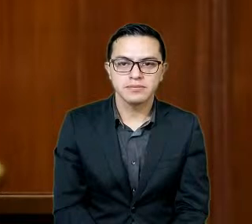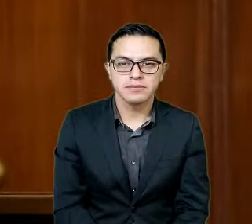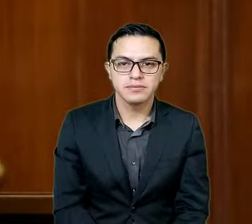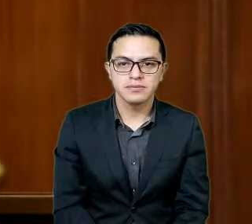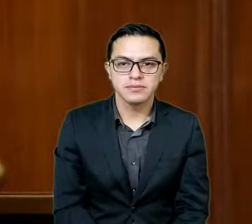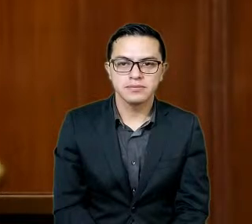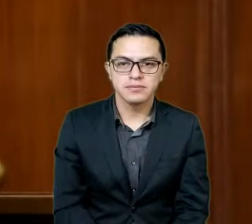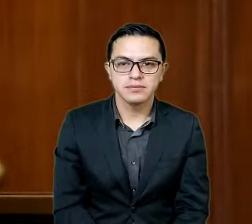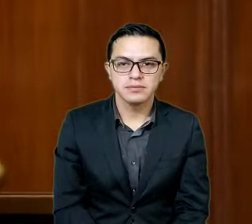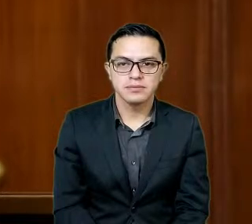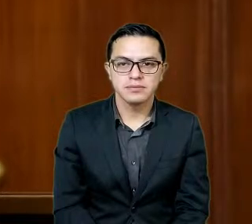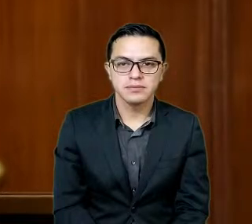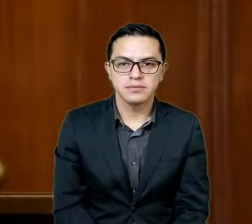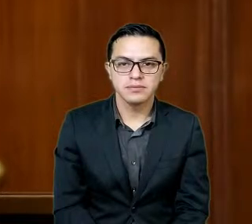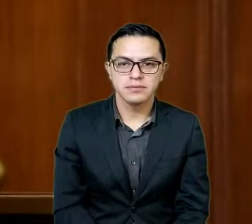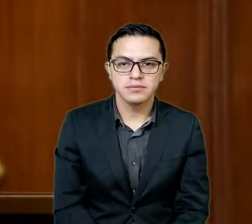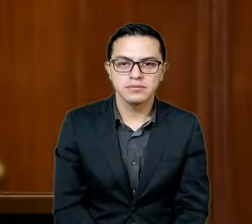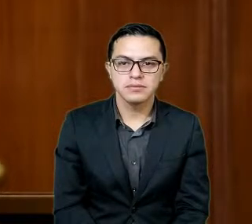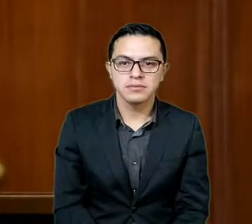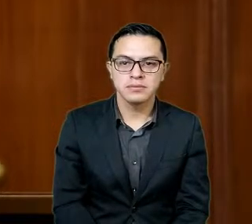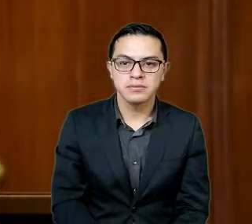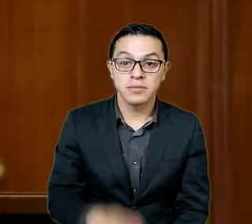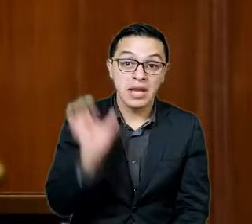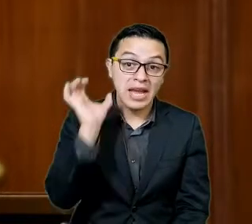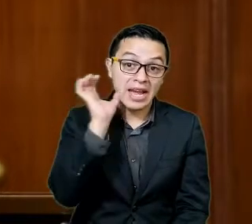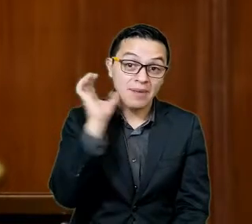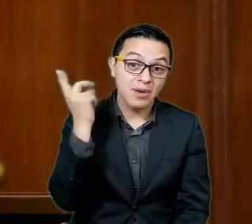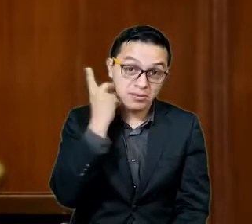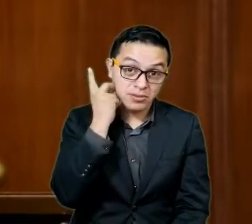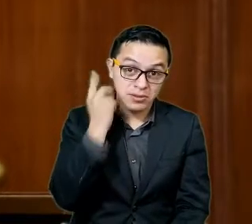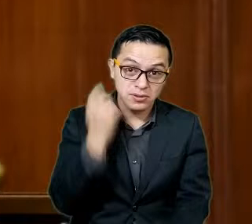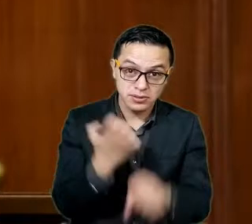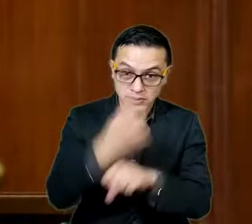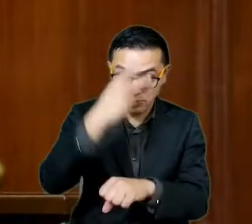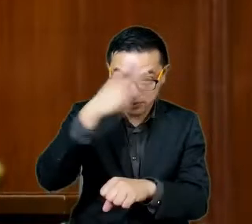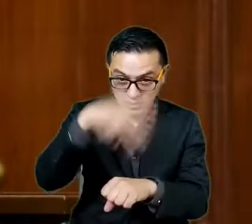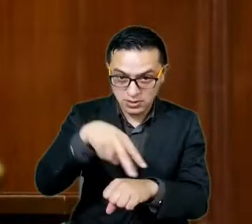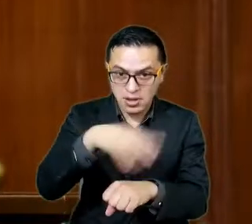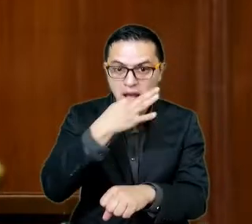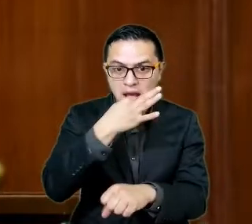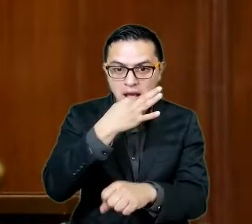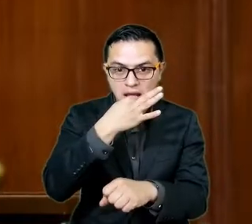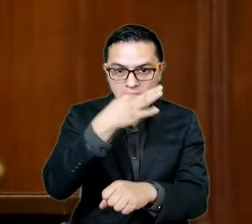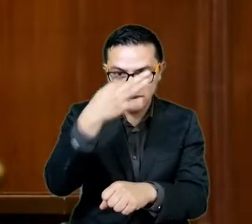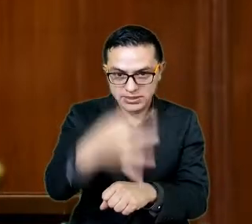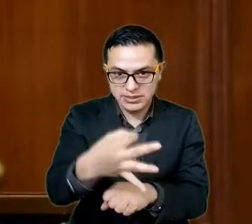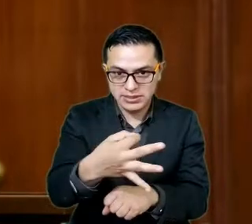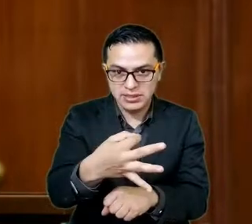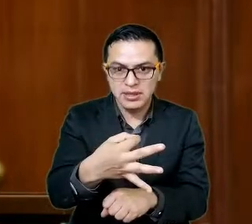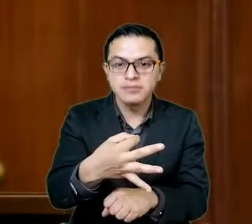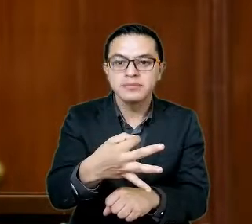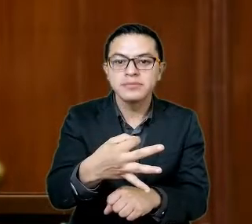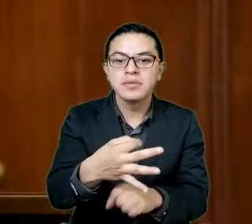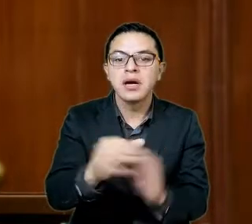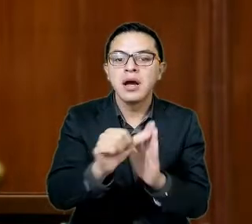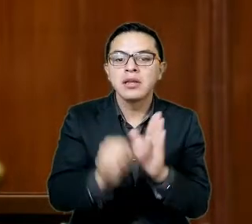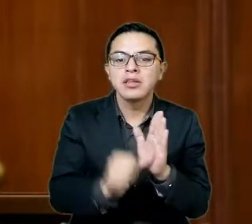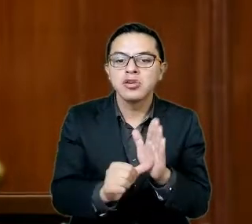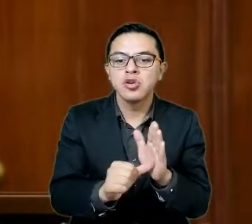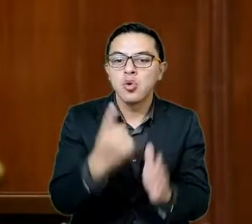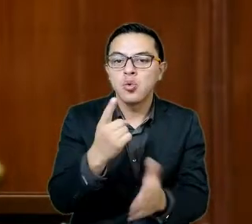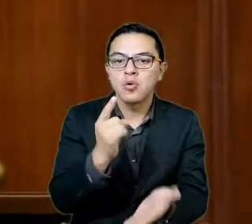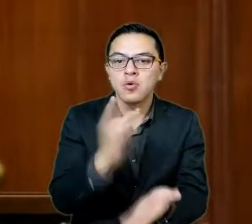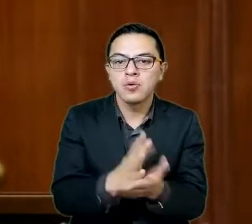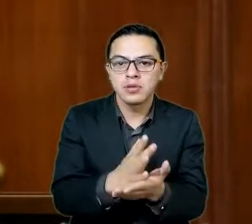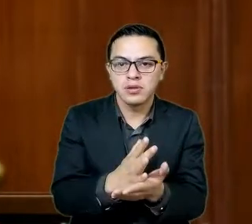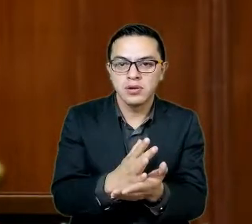la honorable legislatura del Estado de México decreta al artículo único declara el 11 de septiembre